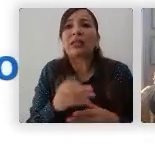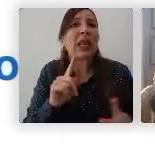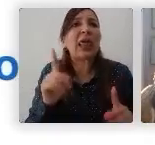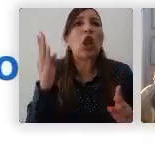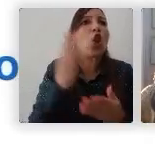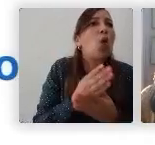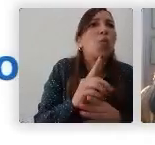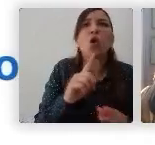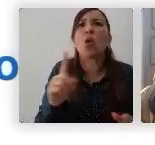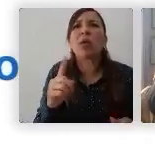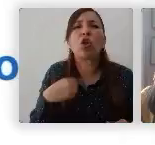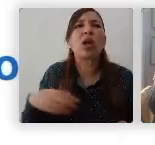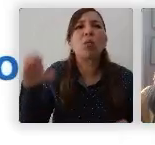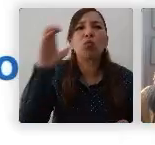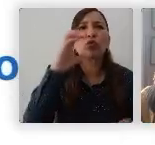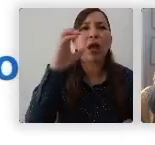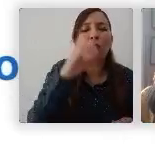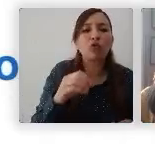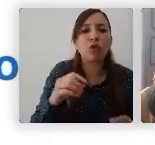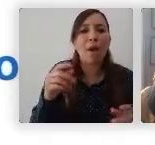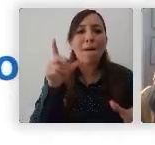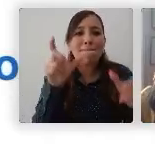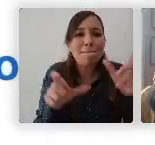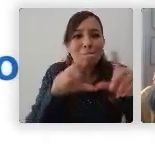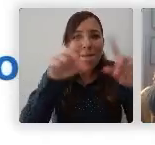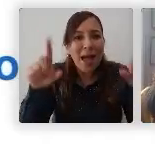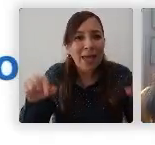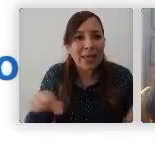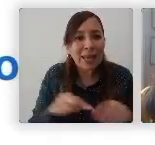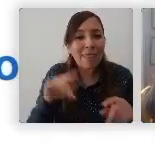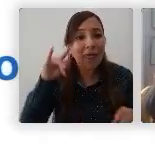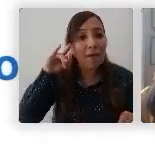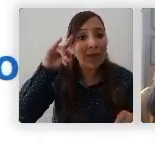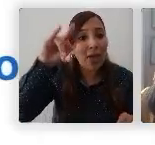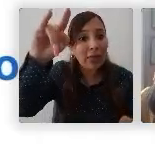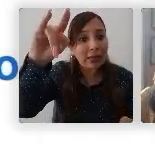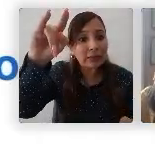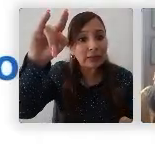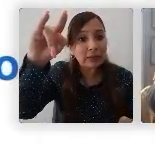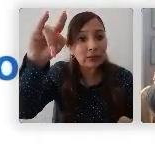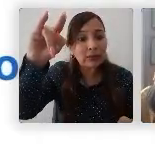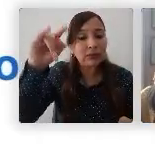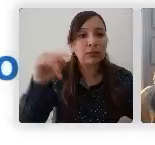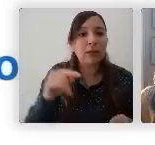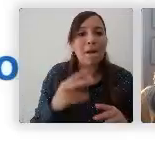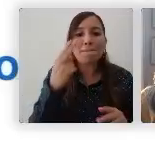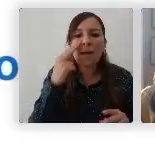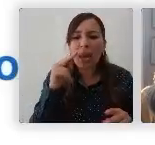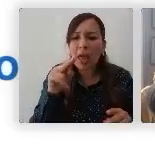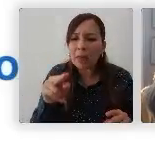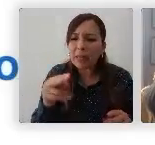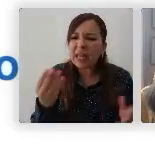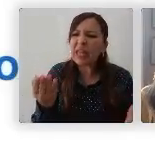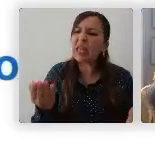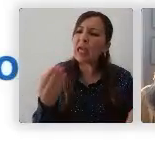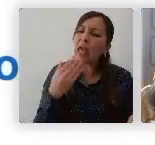se busca mucho las páginas de viajes como por ejemplo las páginas de tripadvisor o de booking para poder obtener información